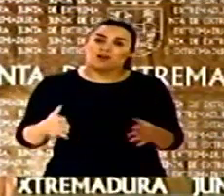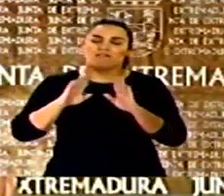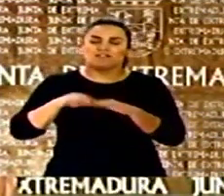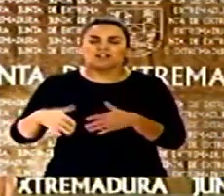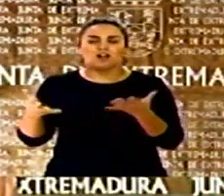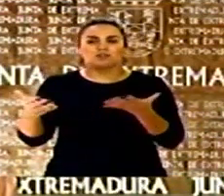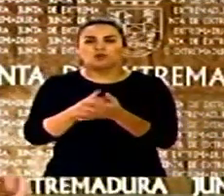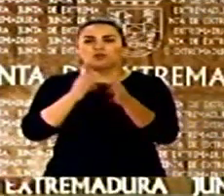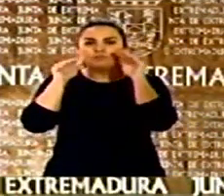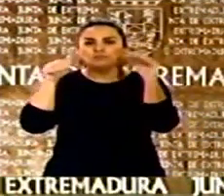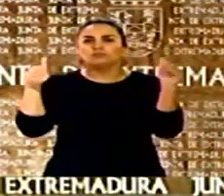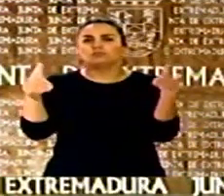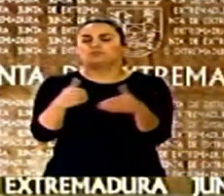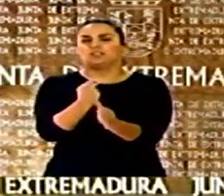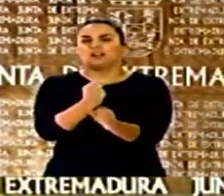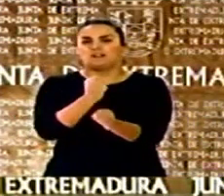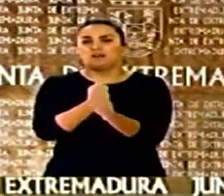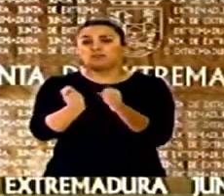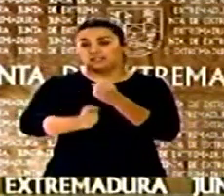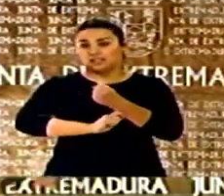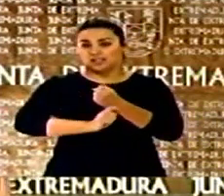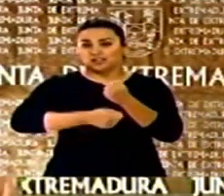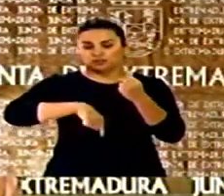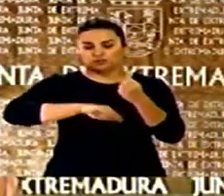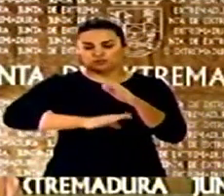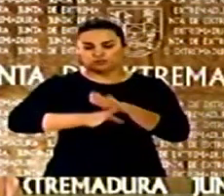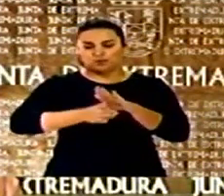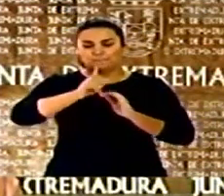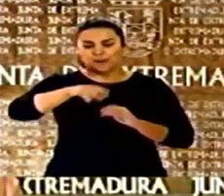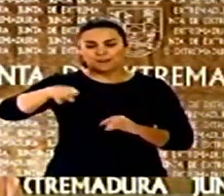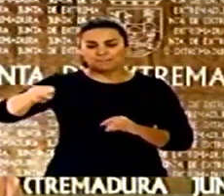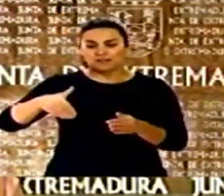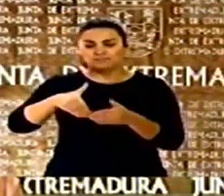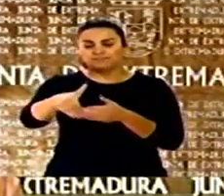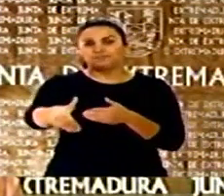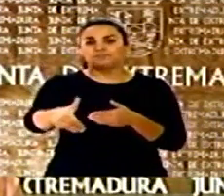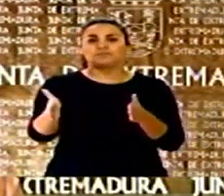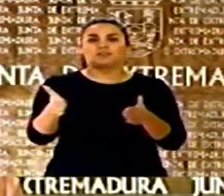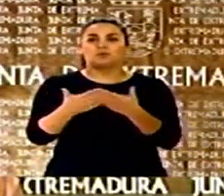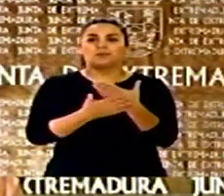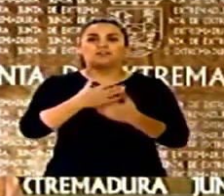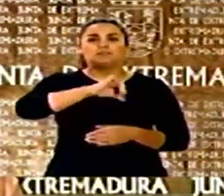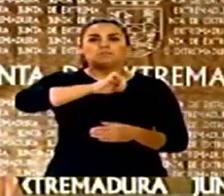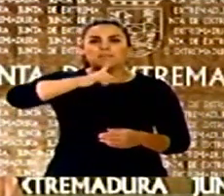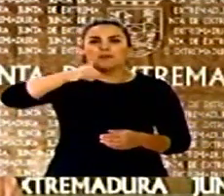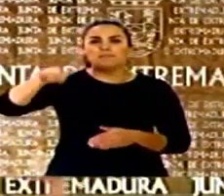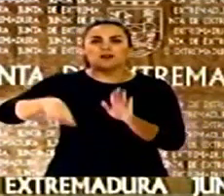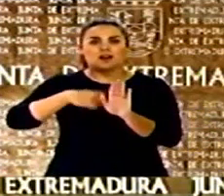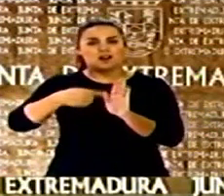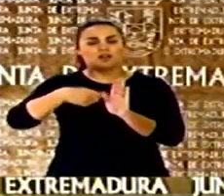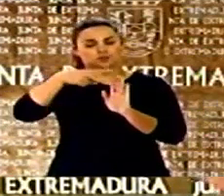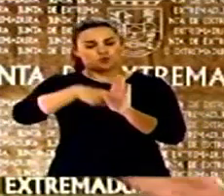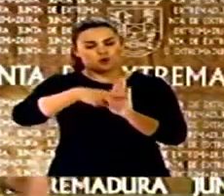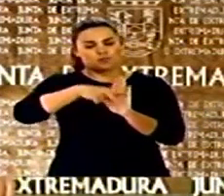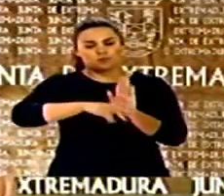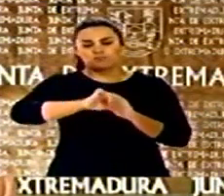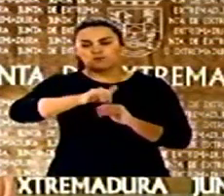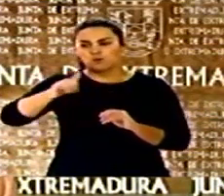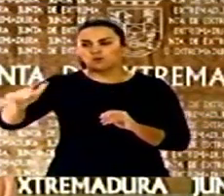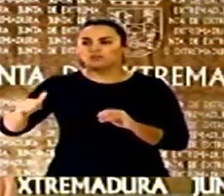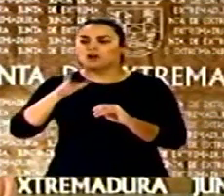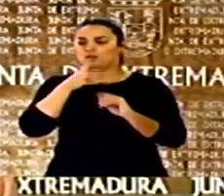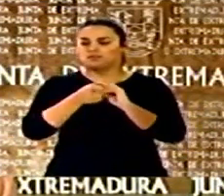confianza. Y yo creo que eso es lo que bien haríamos en poner en valor. Por eso ni entré ayer, ni entro hoy, ni entraré mañana en otra cosa que